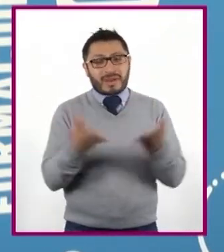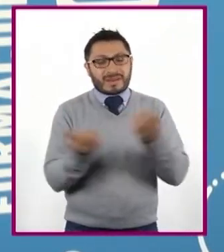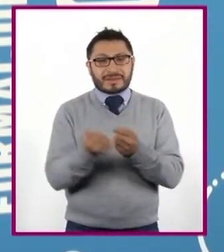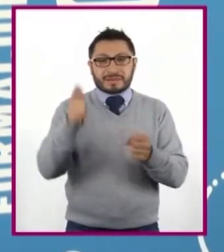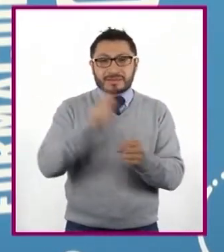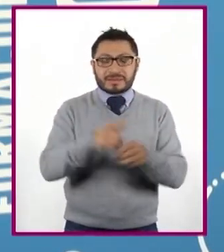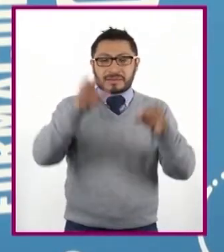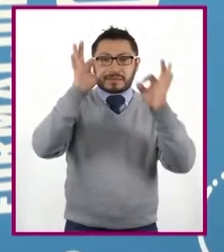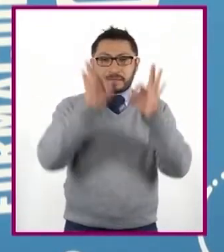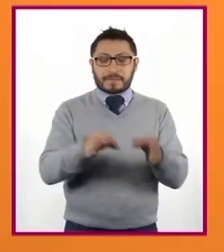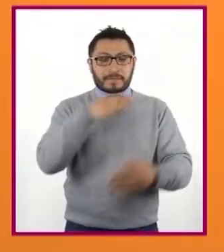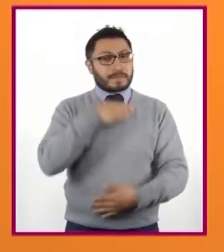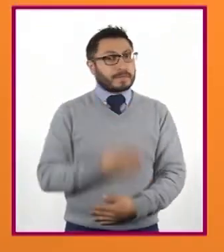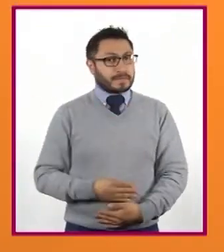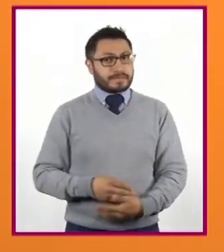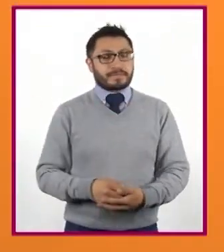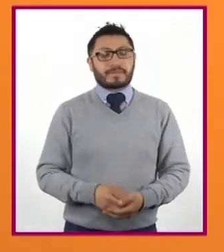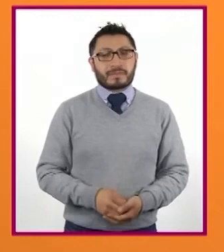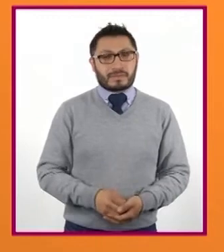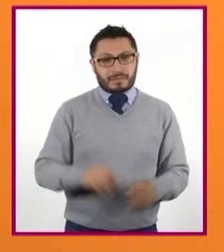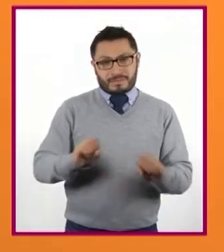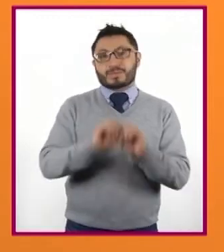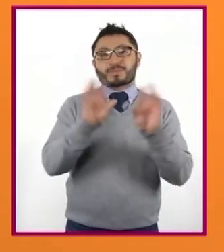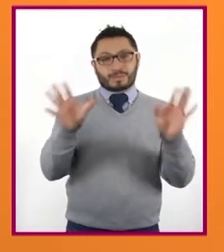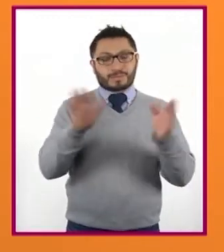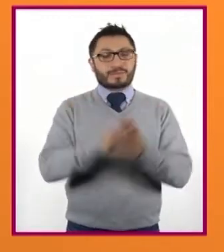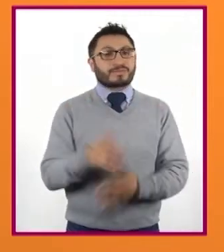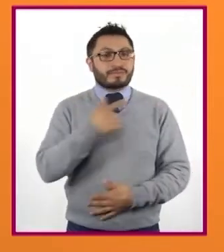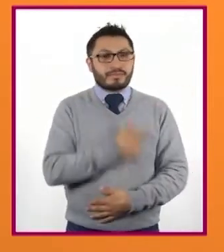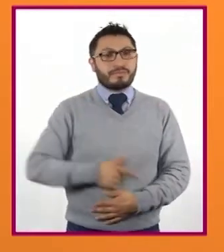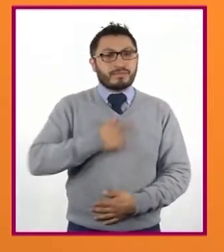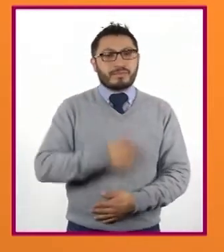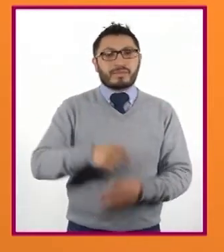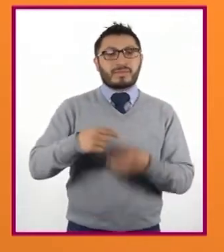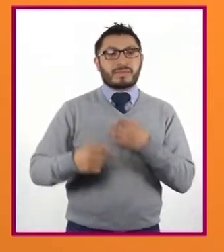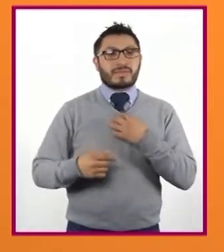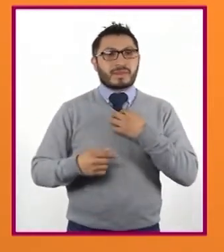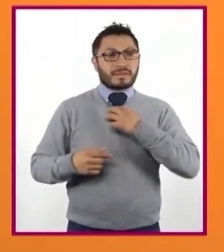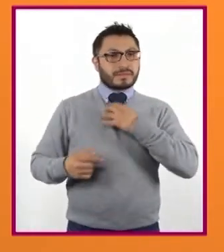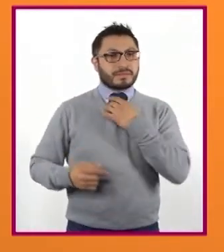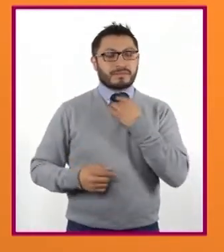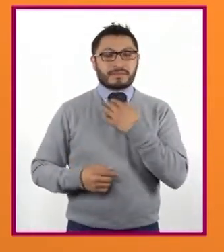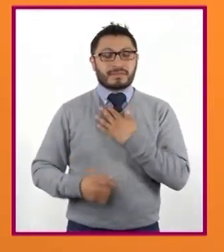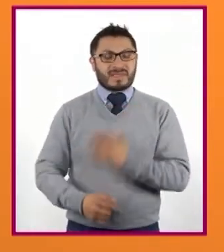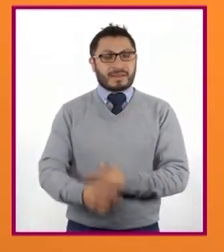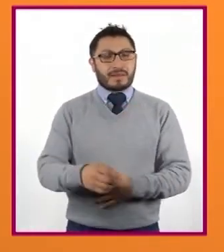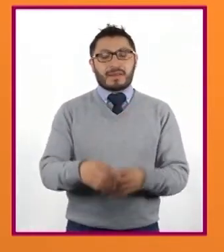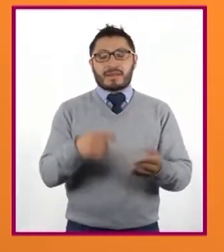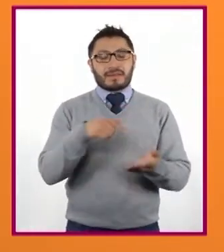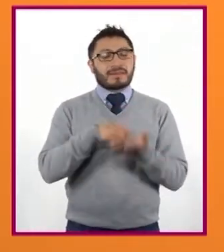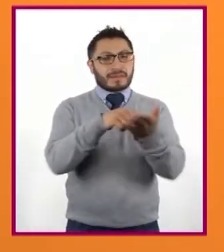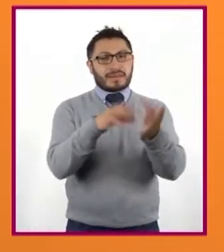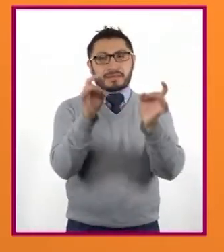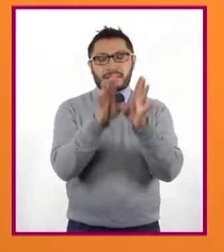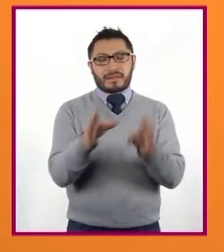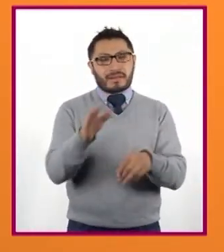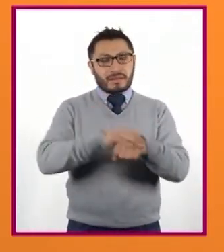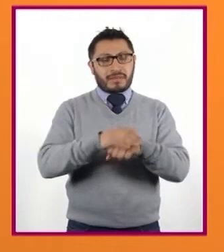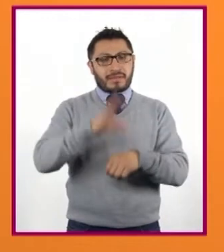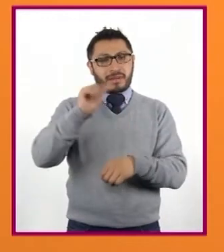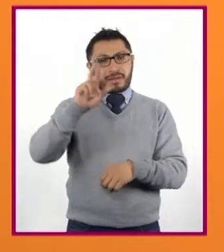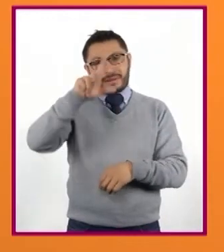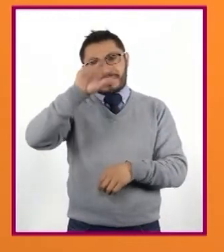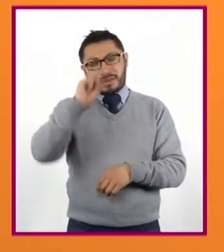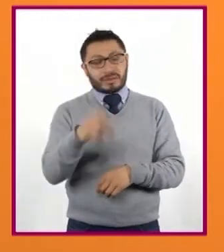sociedad más justa. Claro, me gustaría plantear un caso en el que mi amigo Carlos y sus vecinos se reunieron en